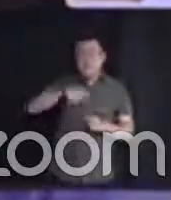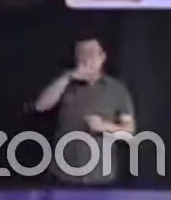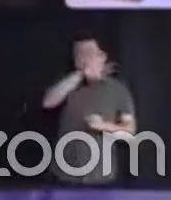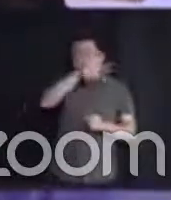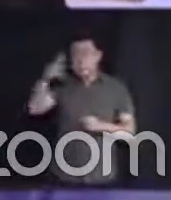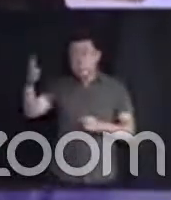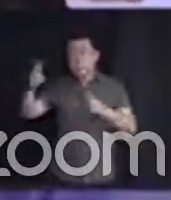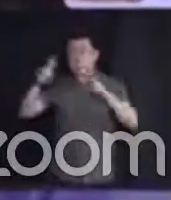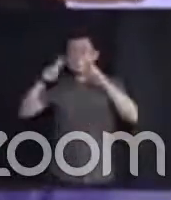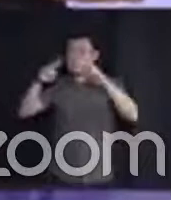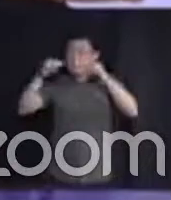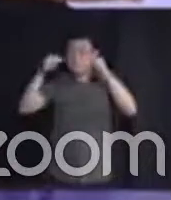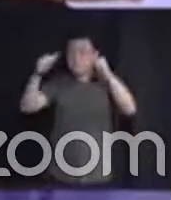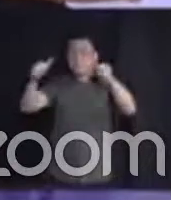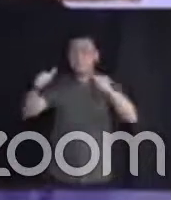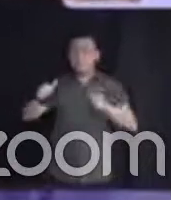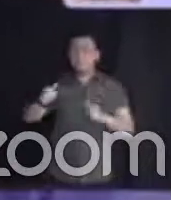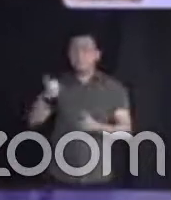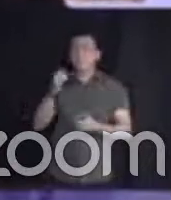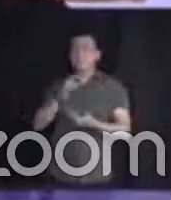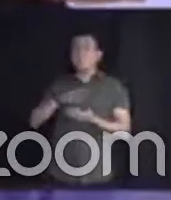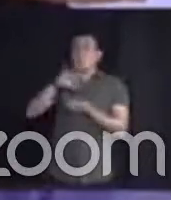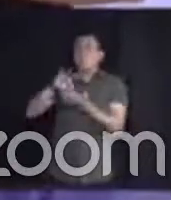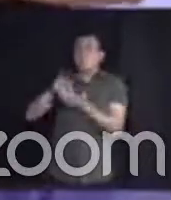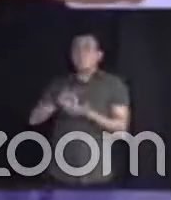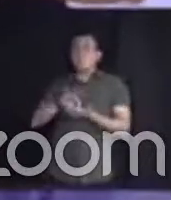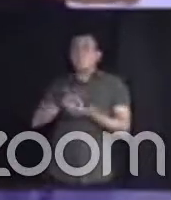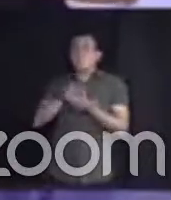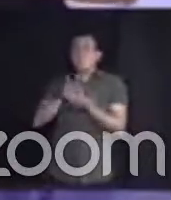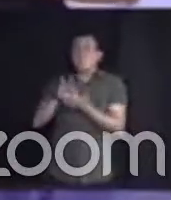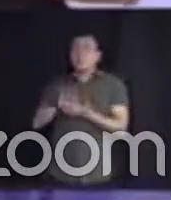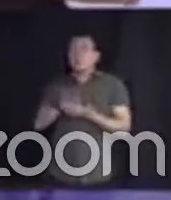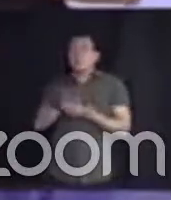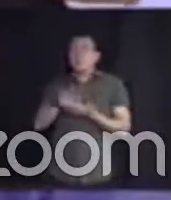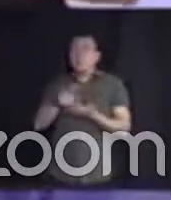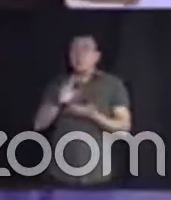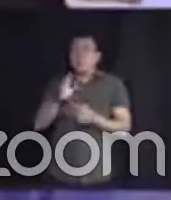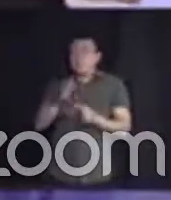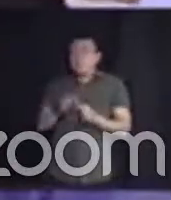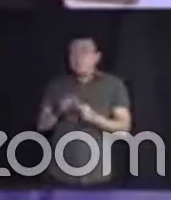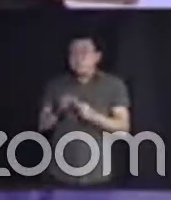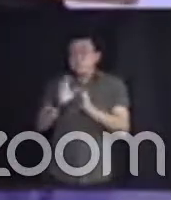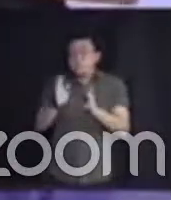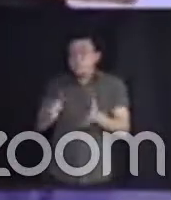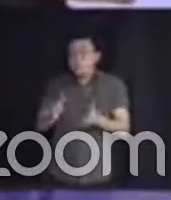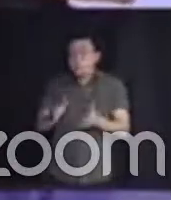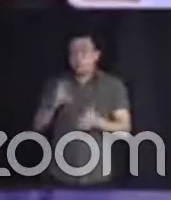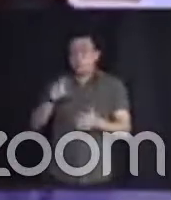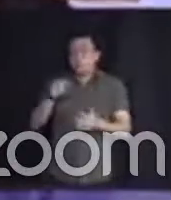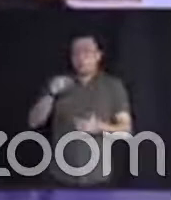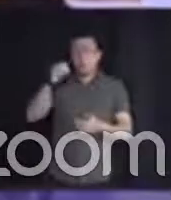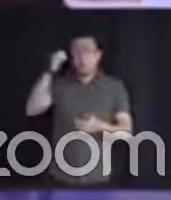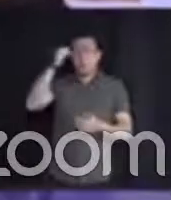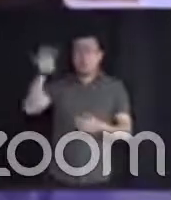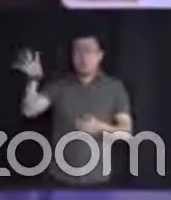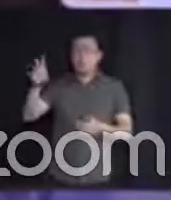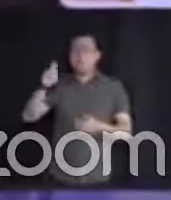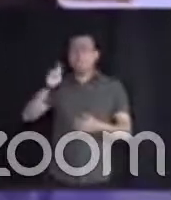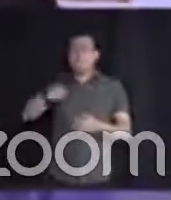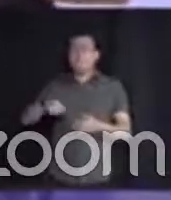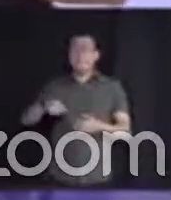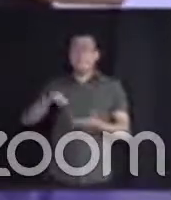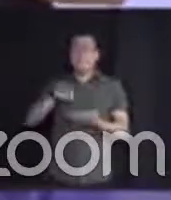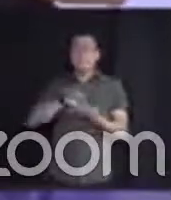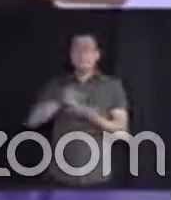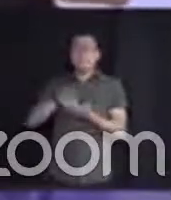tablas. No hagan los puntos nada más por hacer los puntos, entiendan. En OmniLife